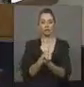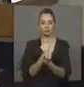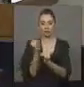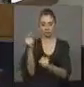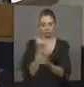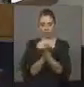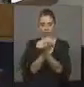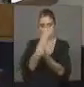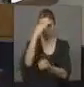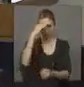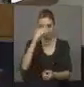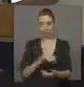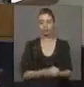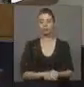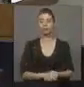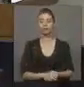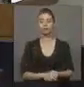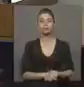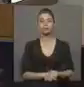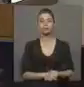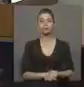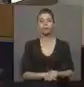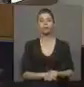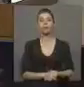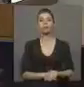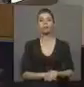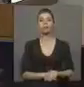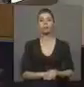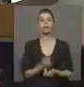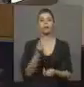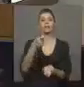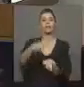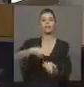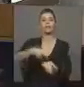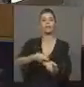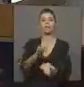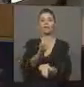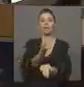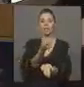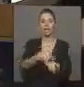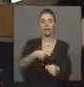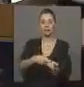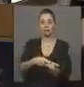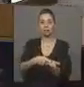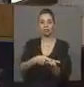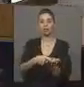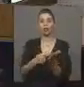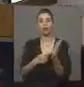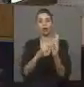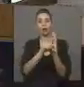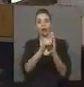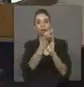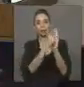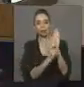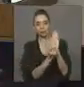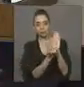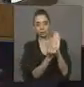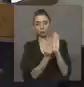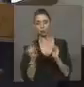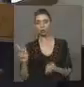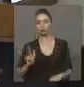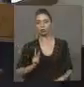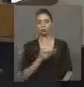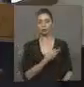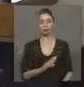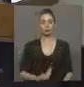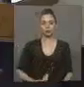función. Y para el financiamiento de parte de este presupuesto, señor